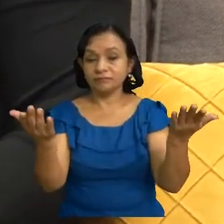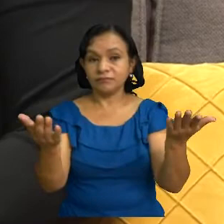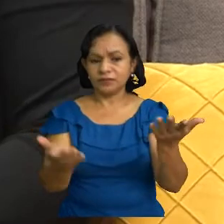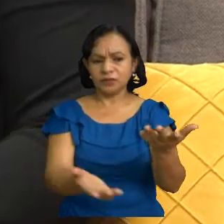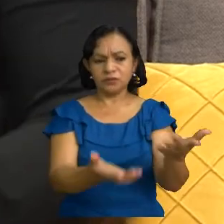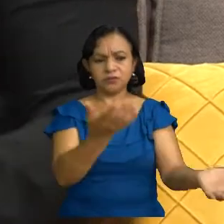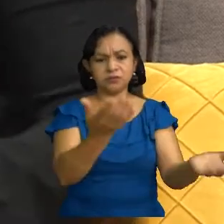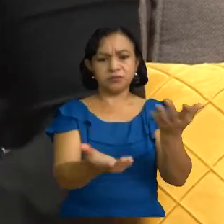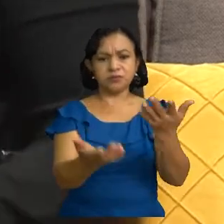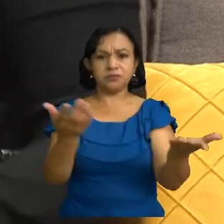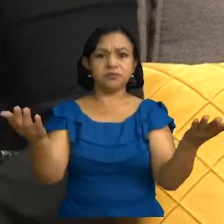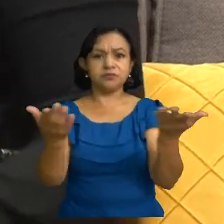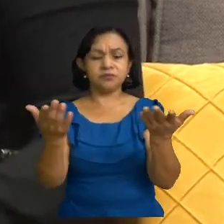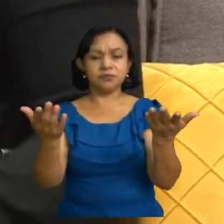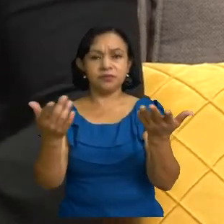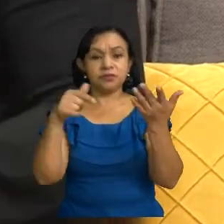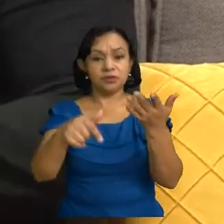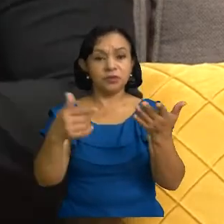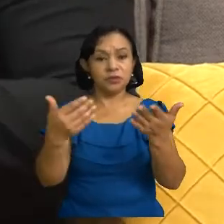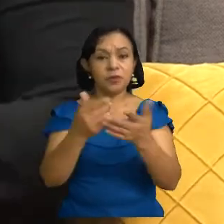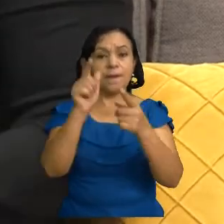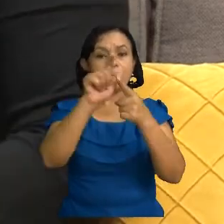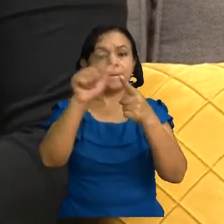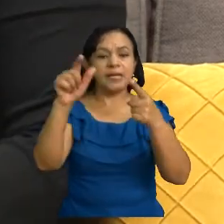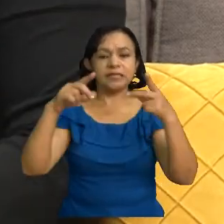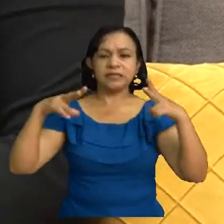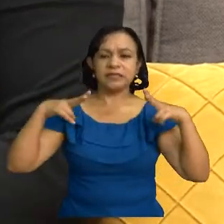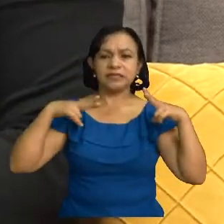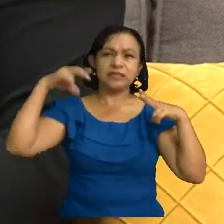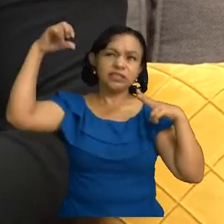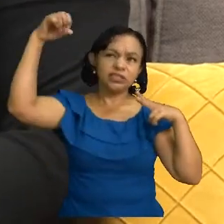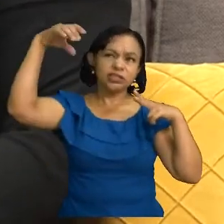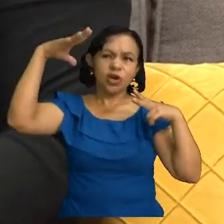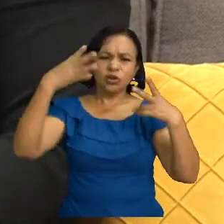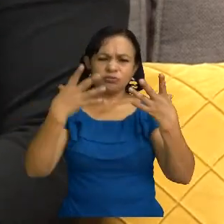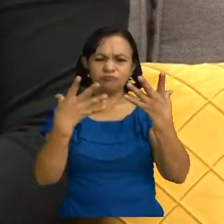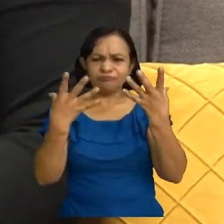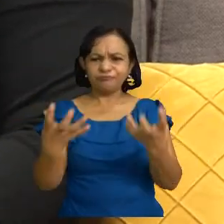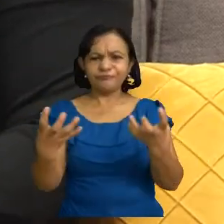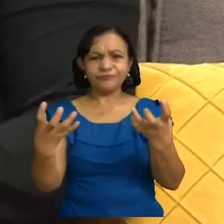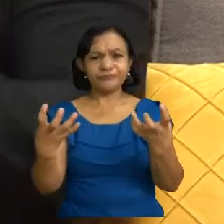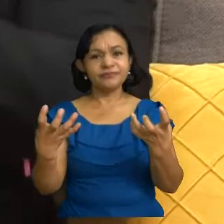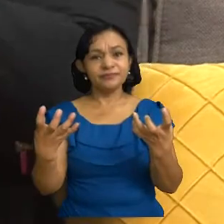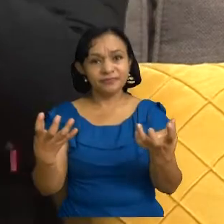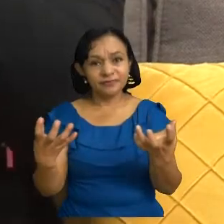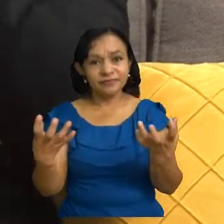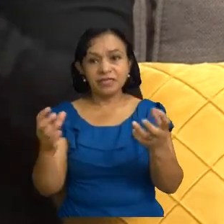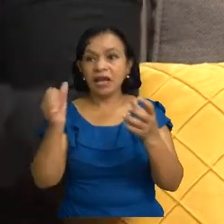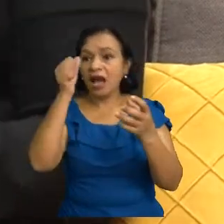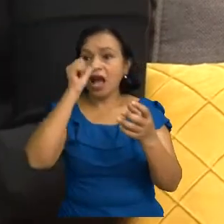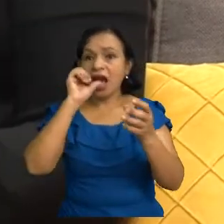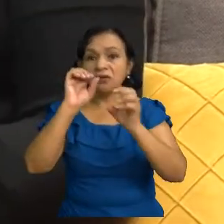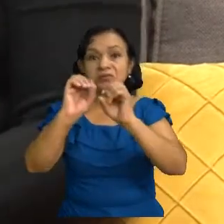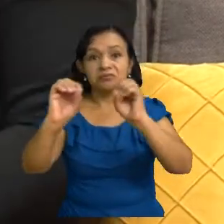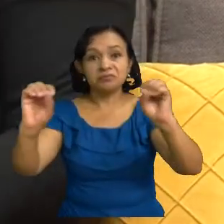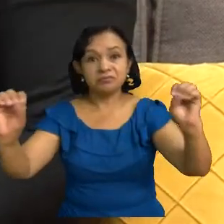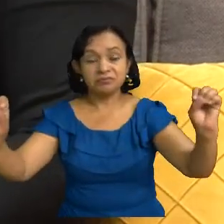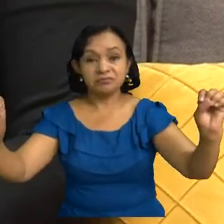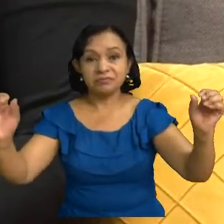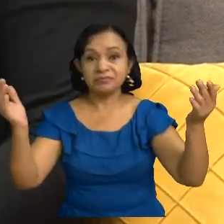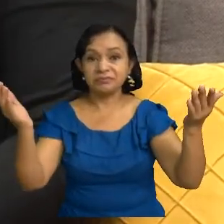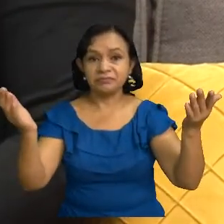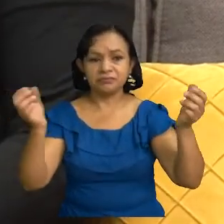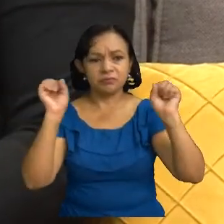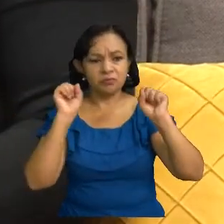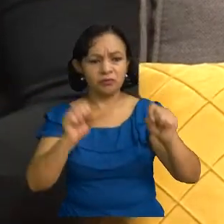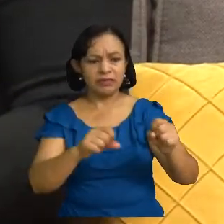estamos en la temporada seca verdad la temporada de verano donde por supuesto están todas las condiciones excelentes para